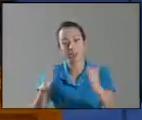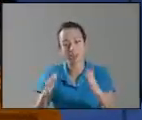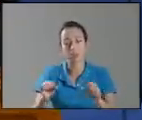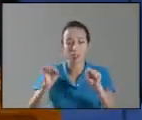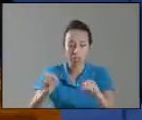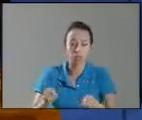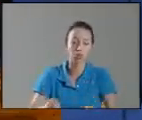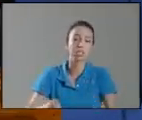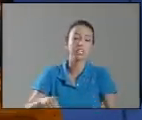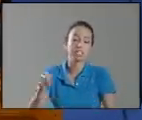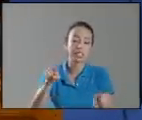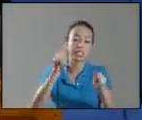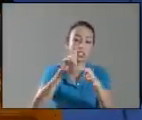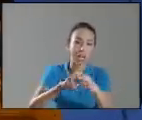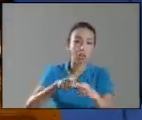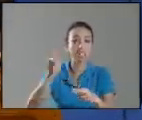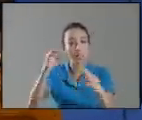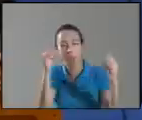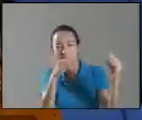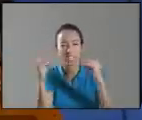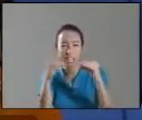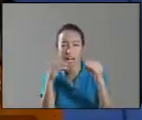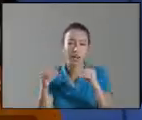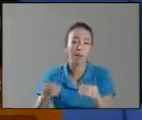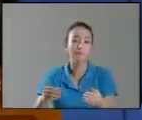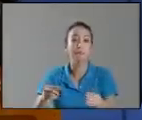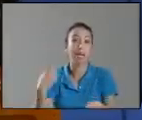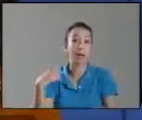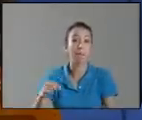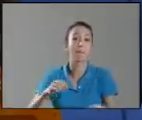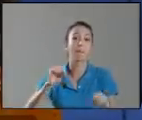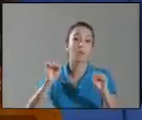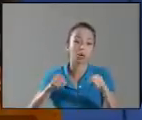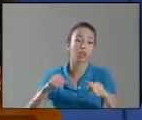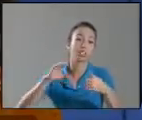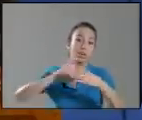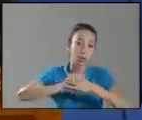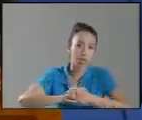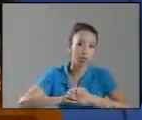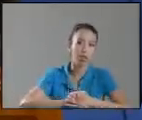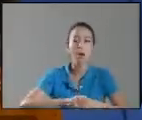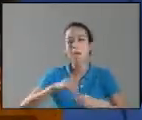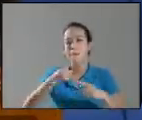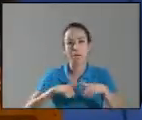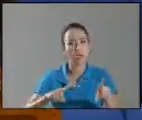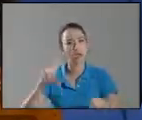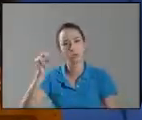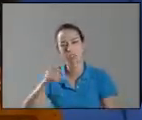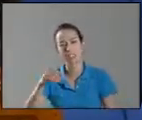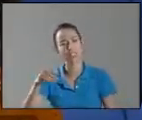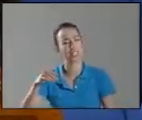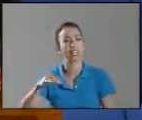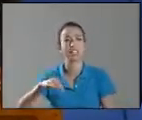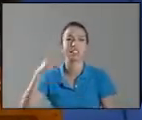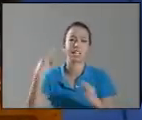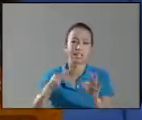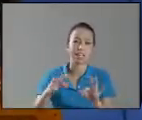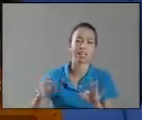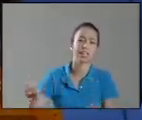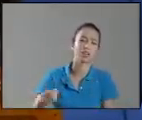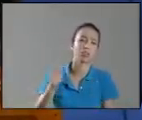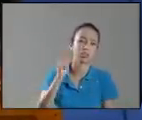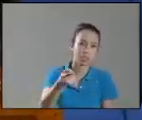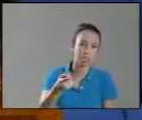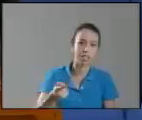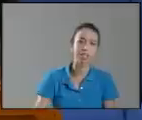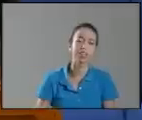hacerlo. Y deberíamos sentarnos y platicar, tal vez ahorita no puedo, ¿eh? Pero tiene derecho a decir,